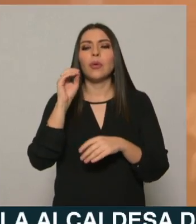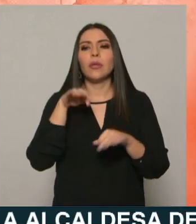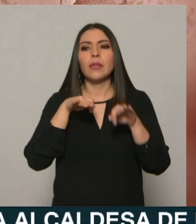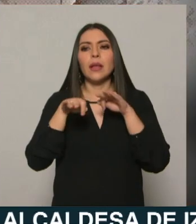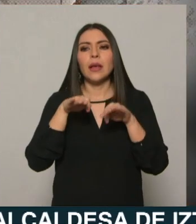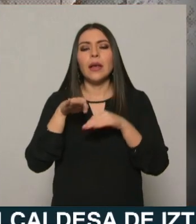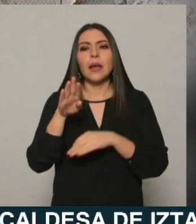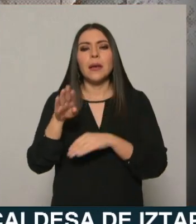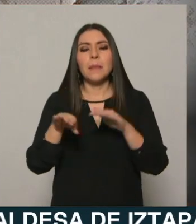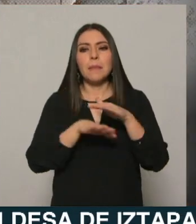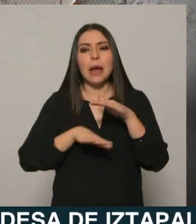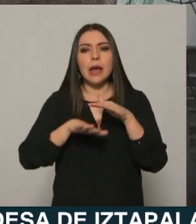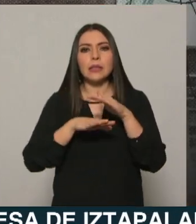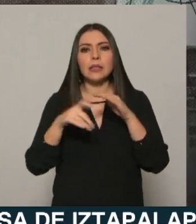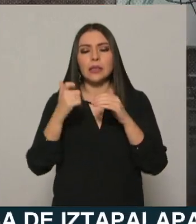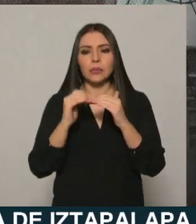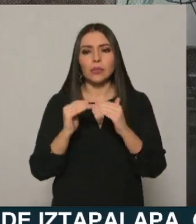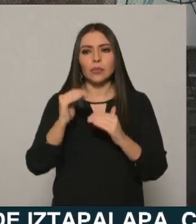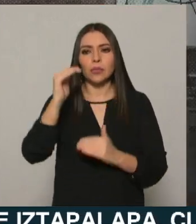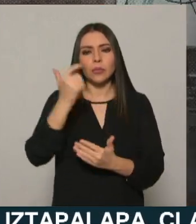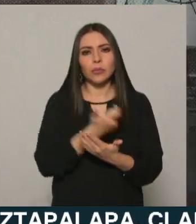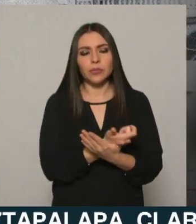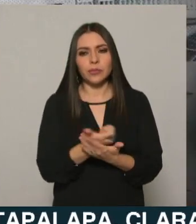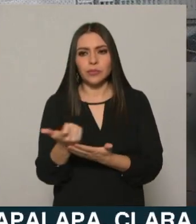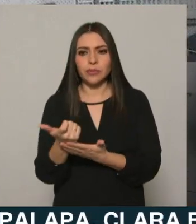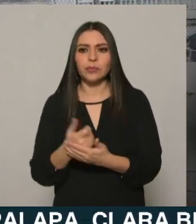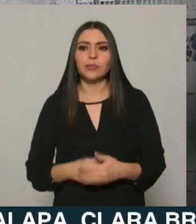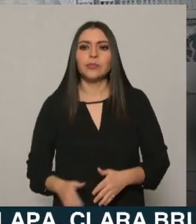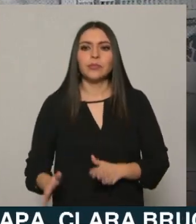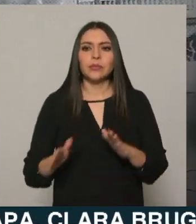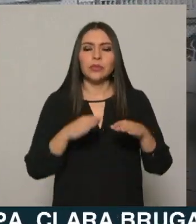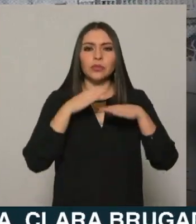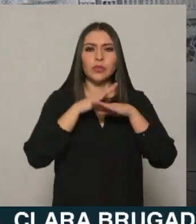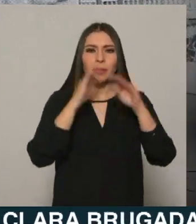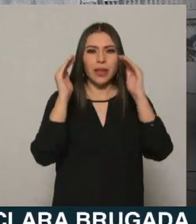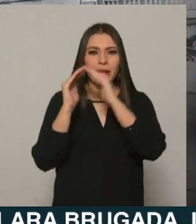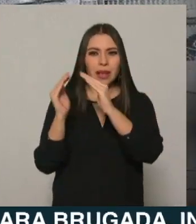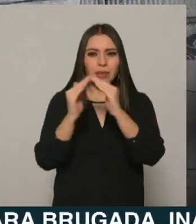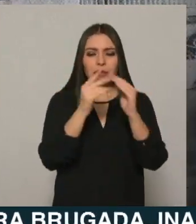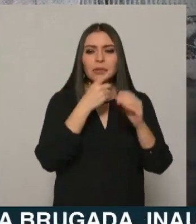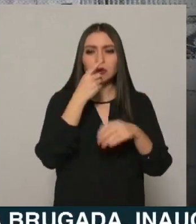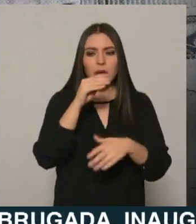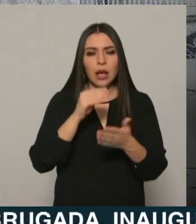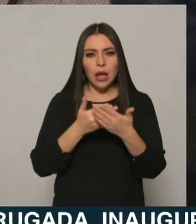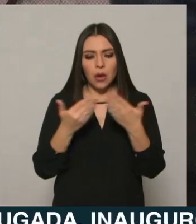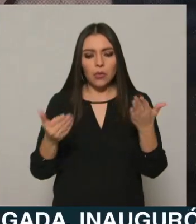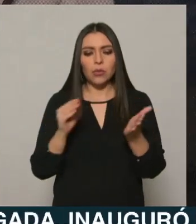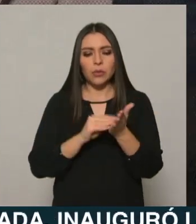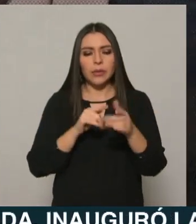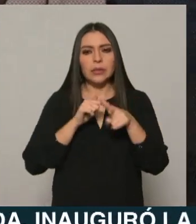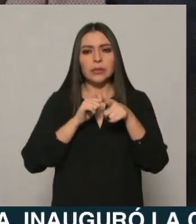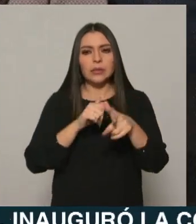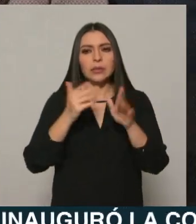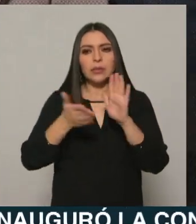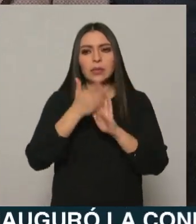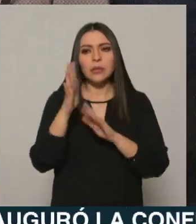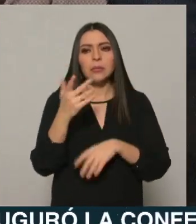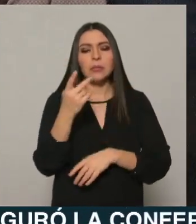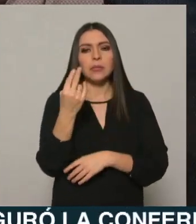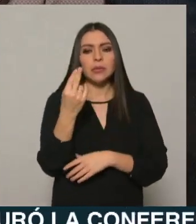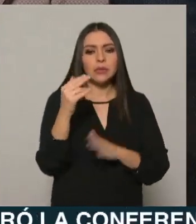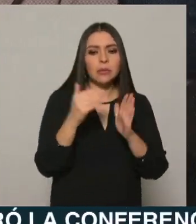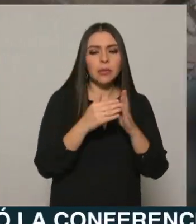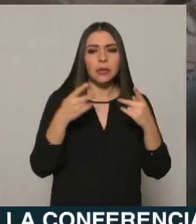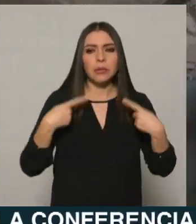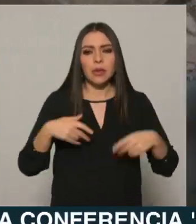de base. Sobre el tema de vivienda, informó que continúa la reconstrucción para que entre 26,000 y 30,000 familias afectadas por